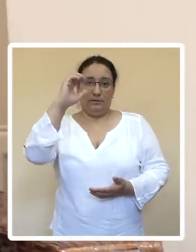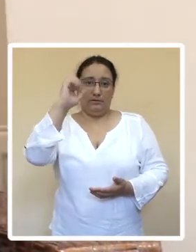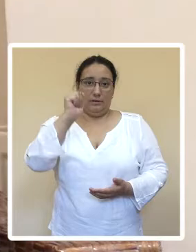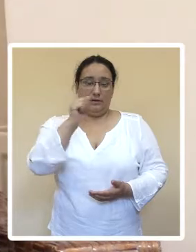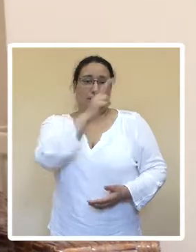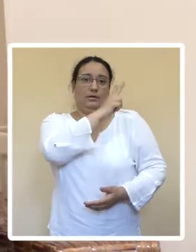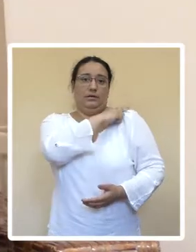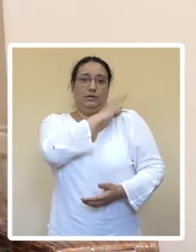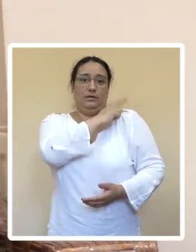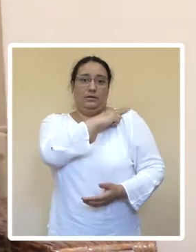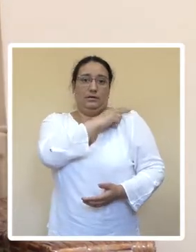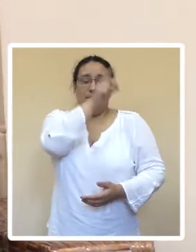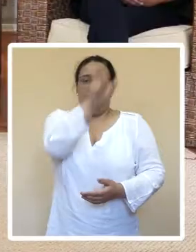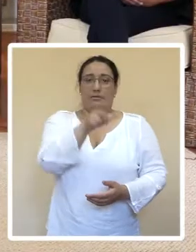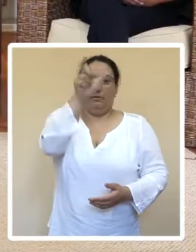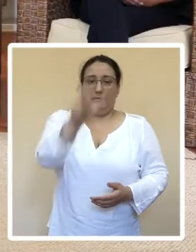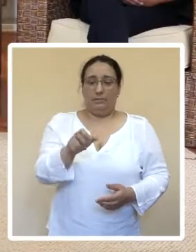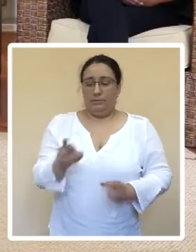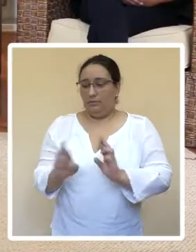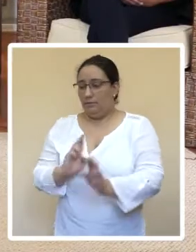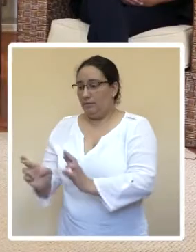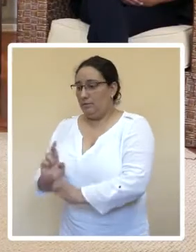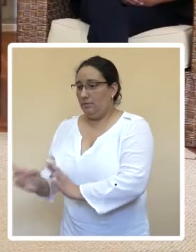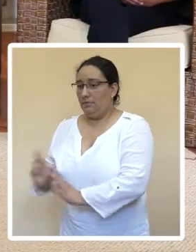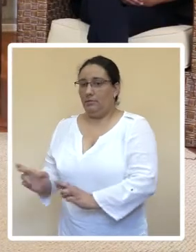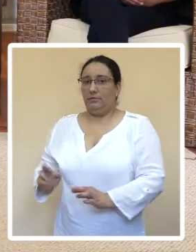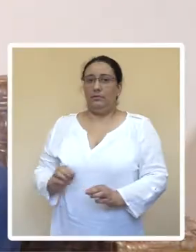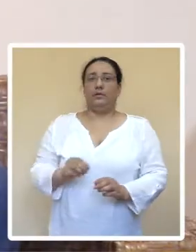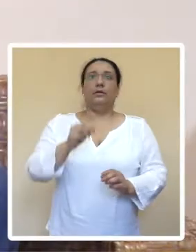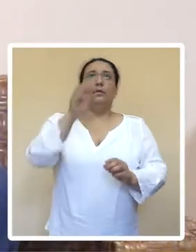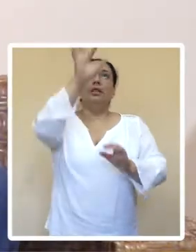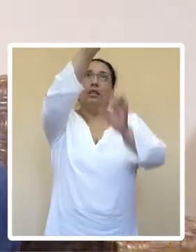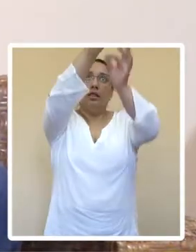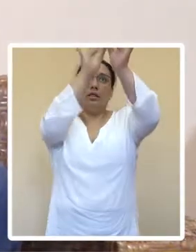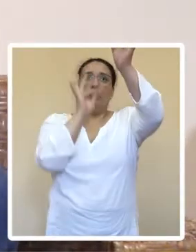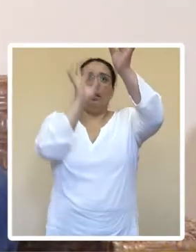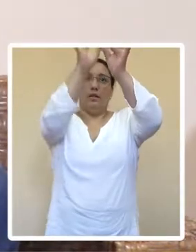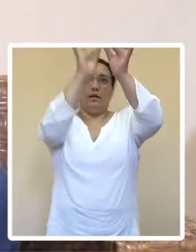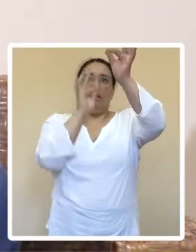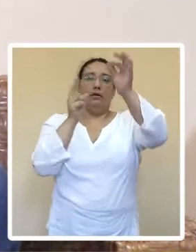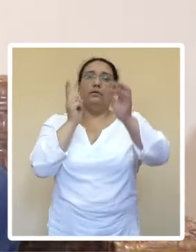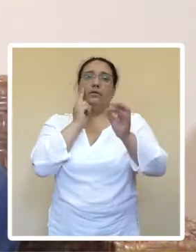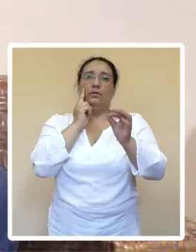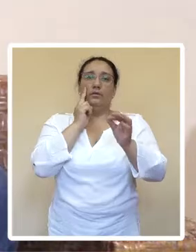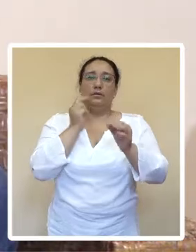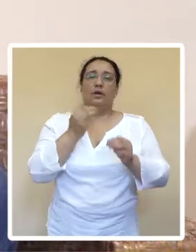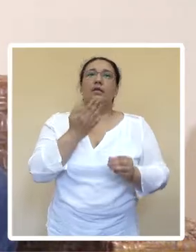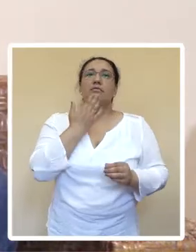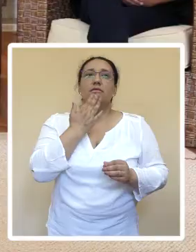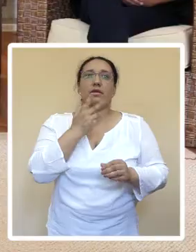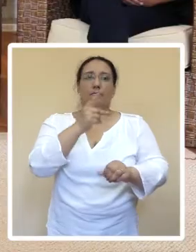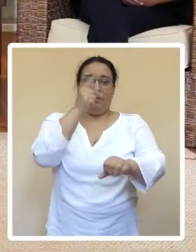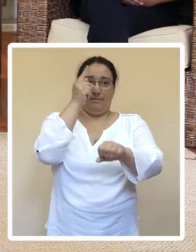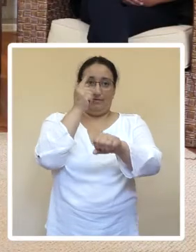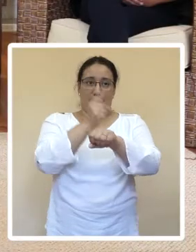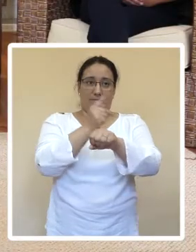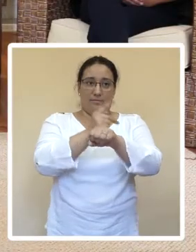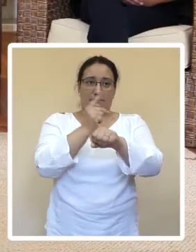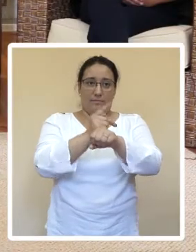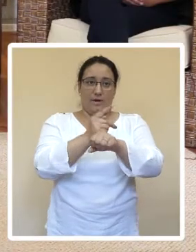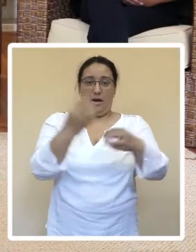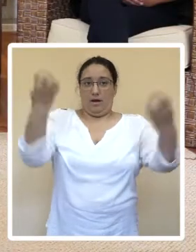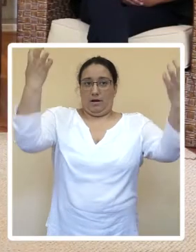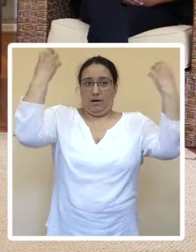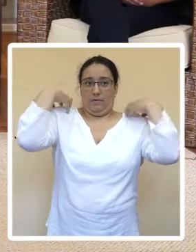recursos humanos de la Viña Conosur, también con Bárbara Garay, encargada del área de habilitación laboral de la Oficina de Inclusión